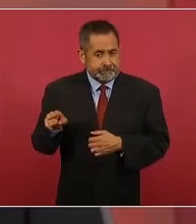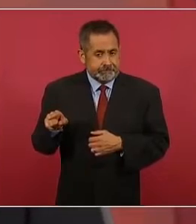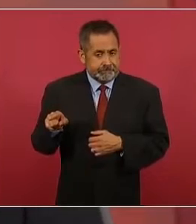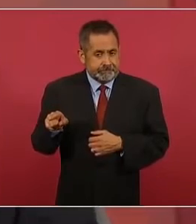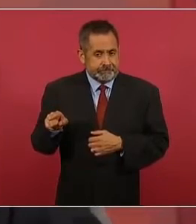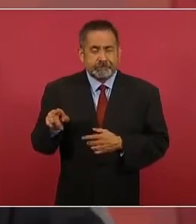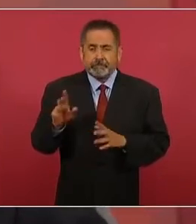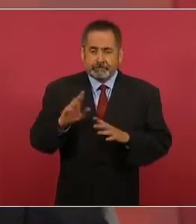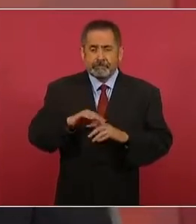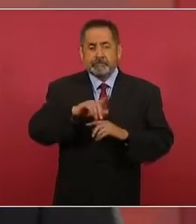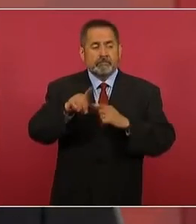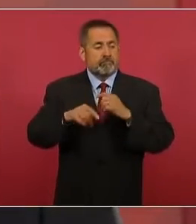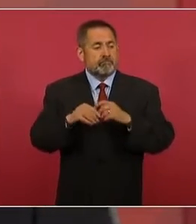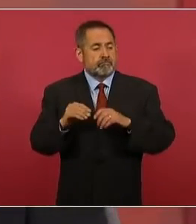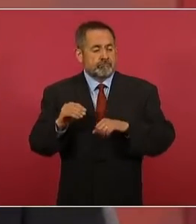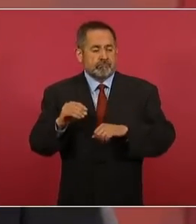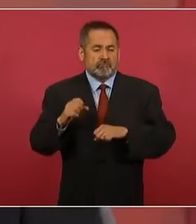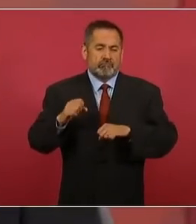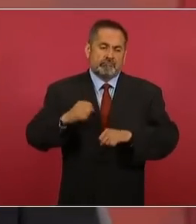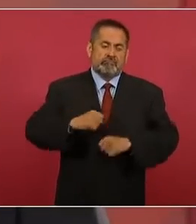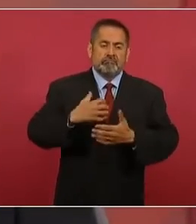se impone Peña,